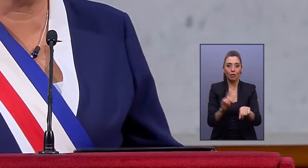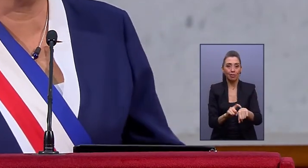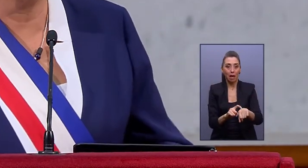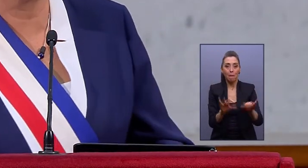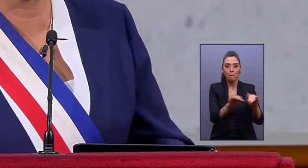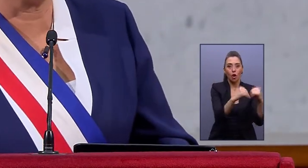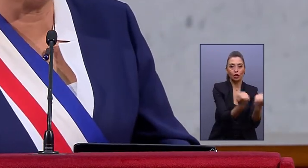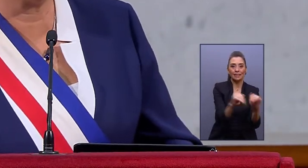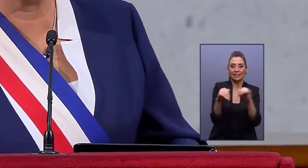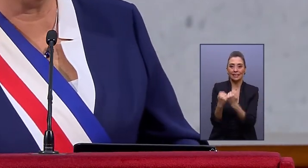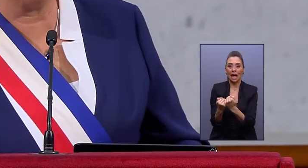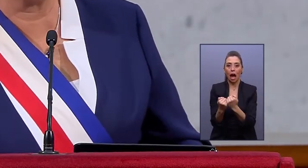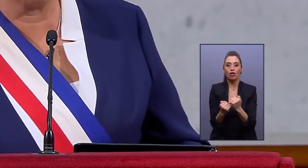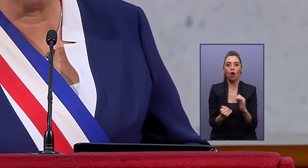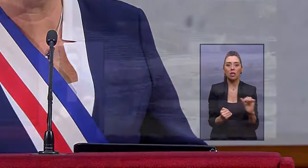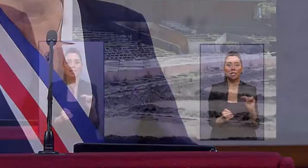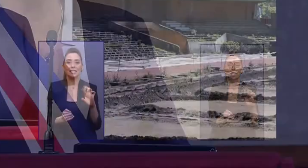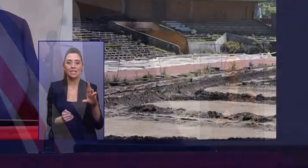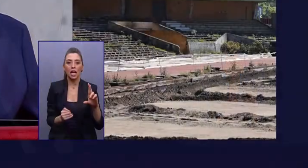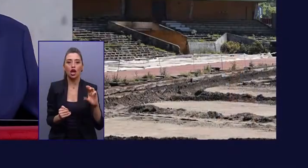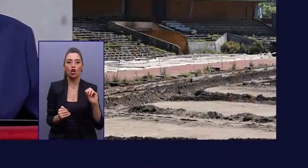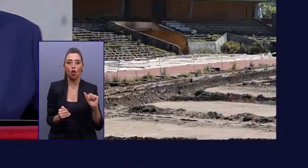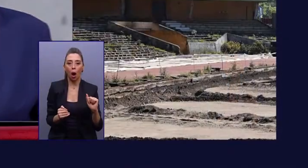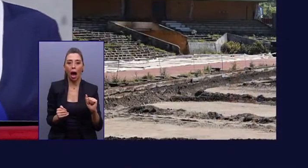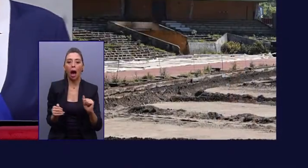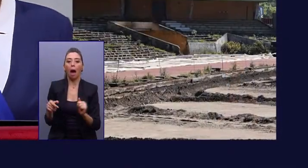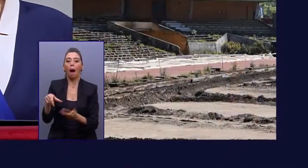de los estadios Ester Roa y La Portada, ¿no?